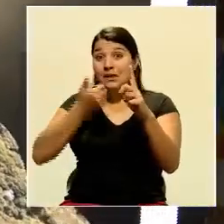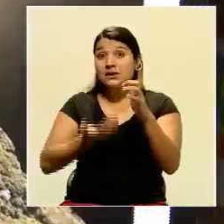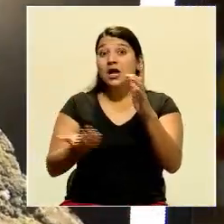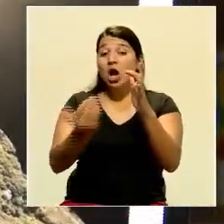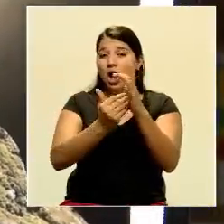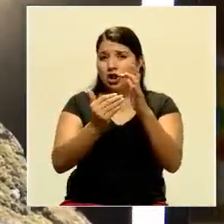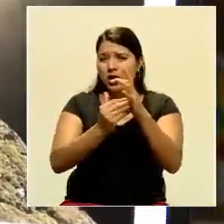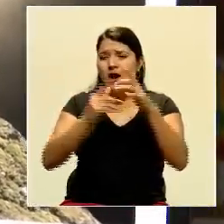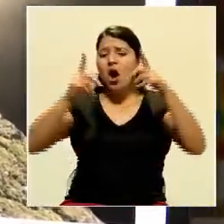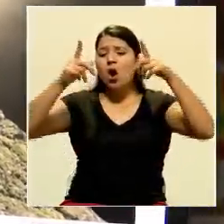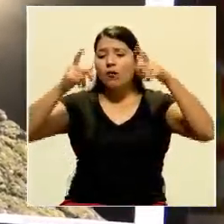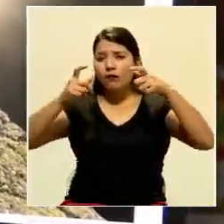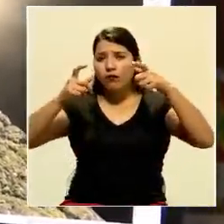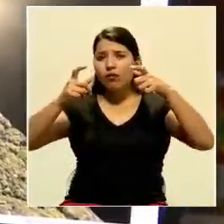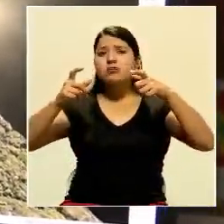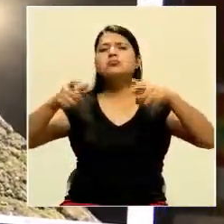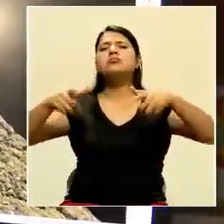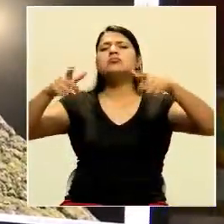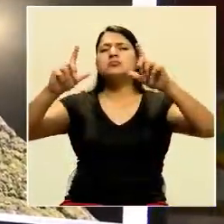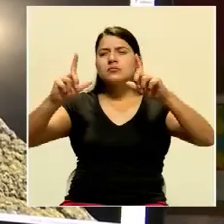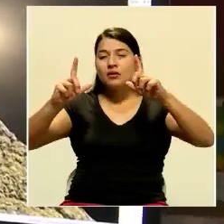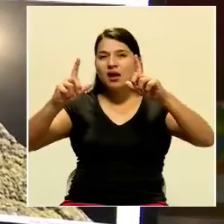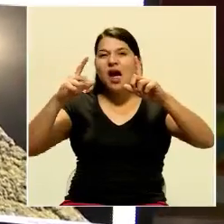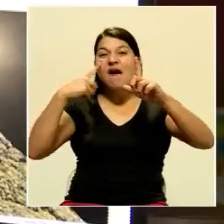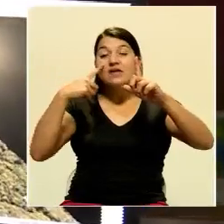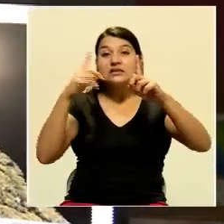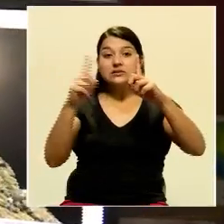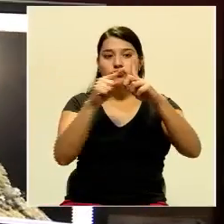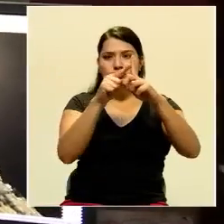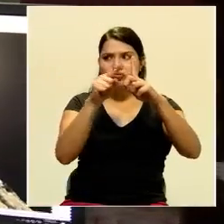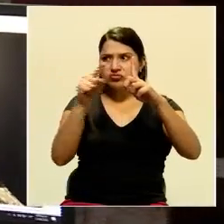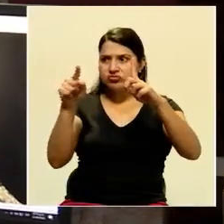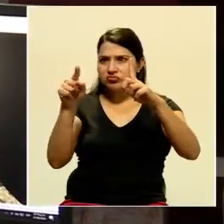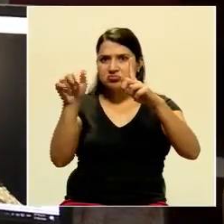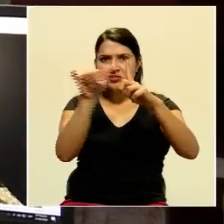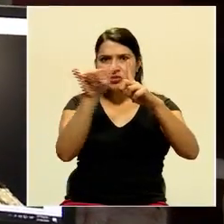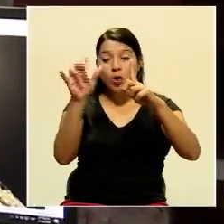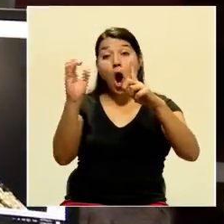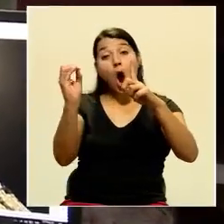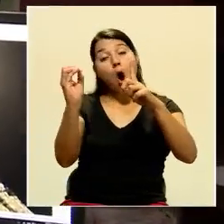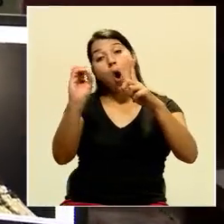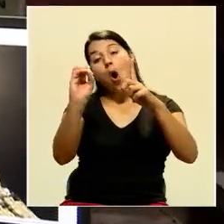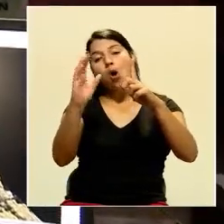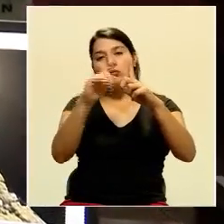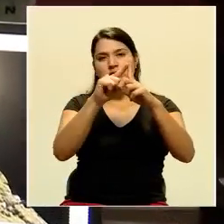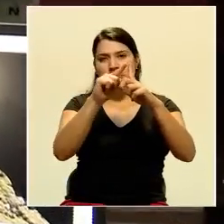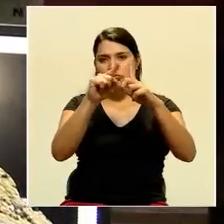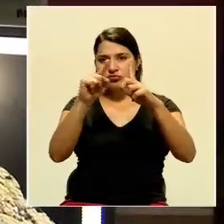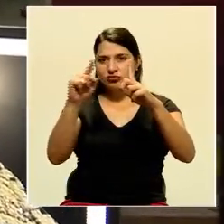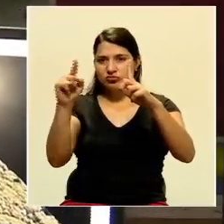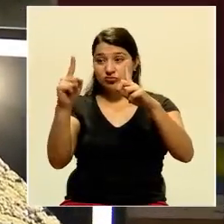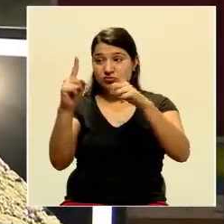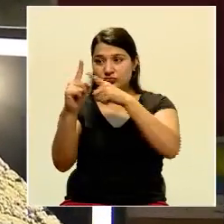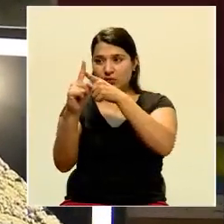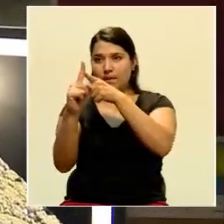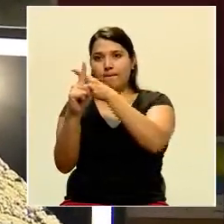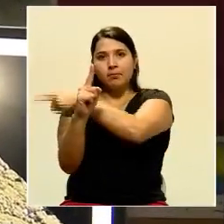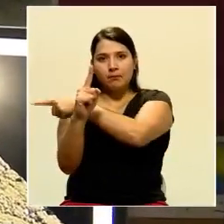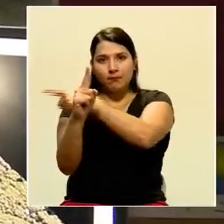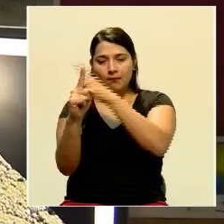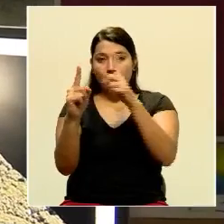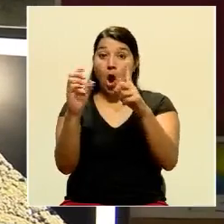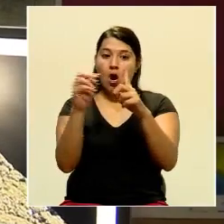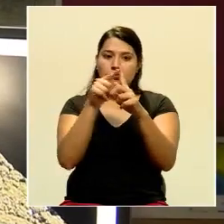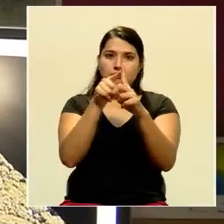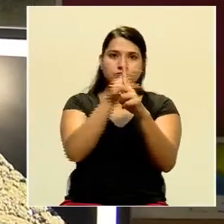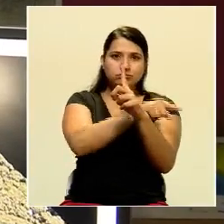partir de 2014, o sea, a fin de 2014, y metió 5 años, un poquito más de 5 años para desprender. Aquí no sabemos